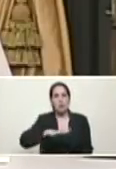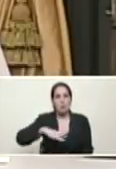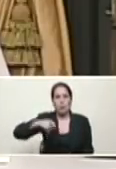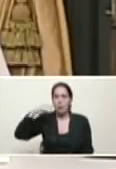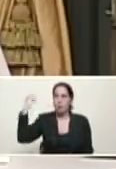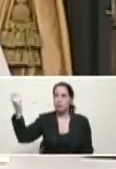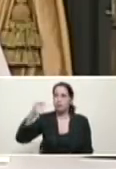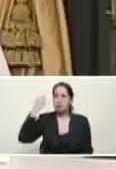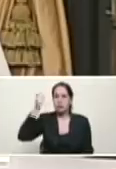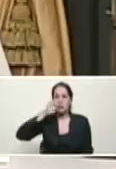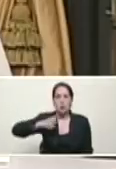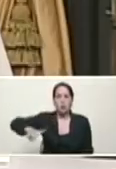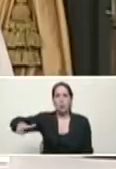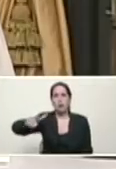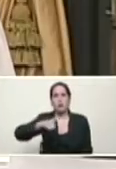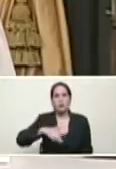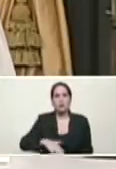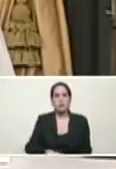del Guárico.